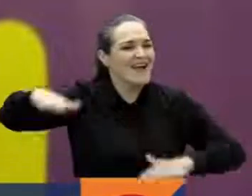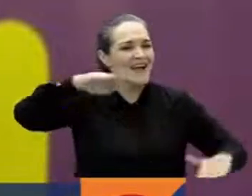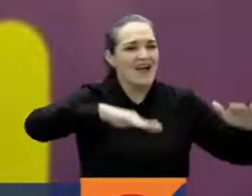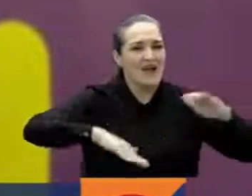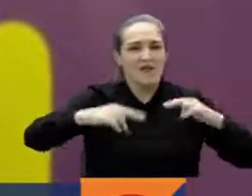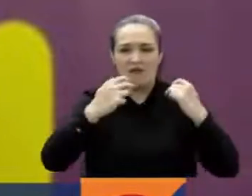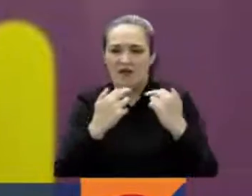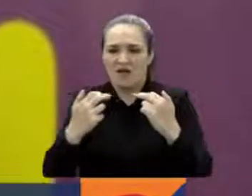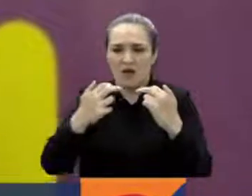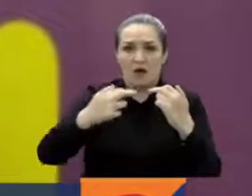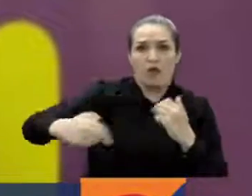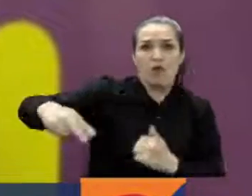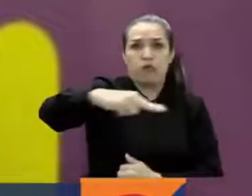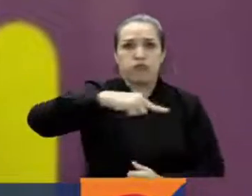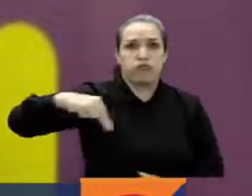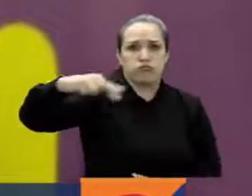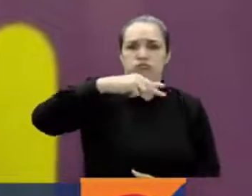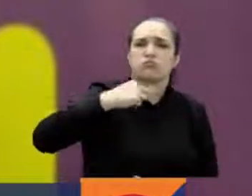un remolino,